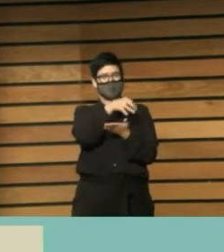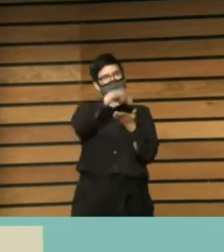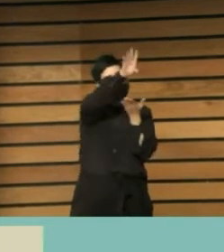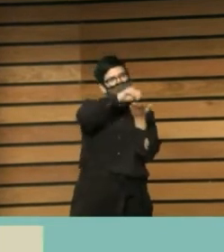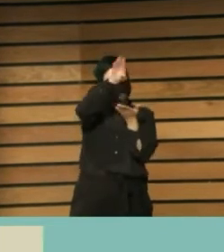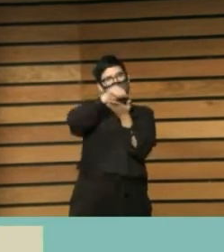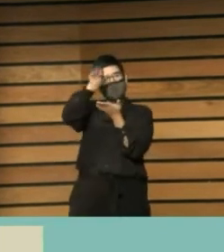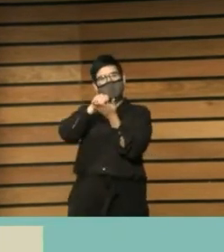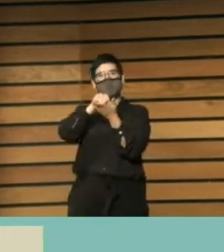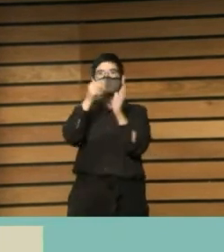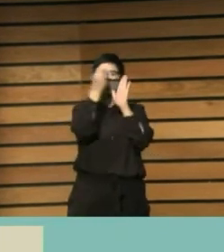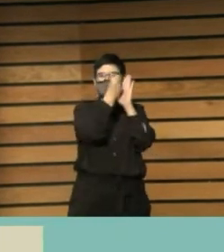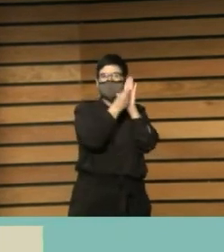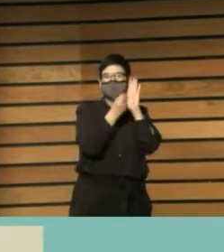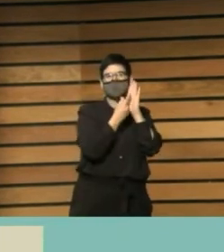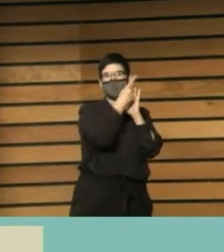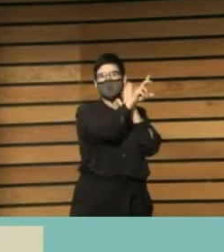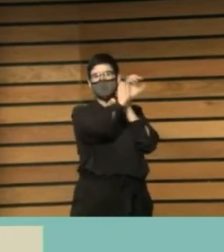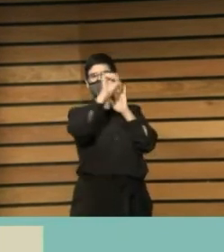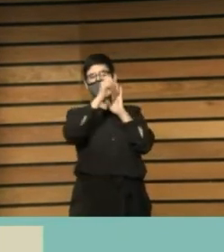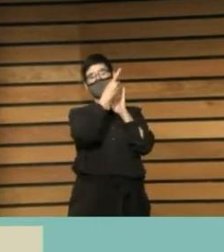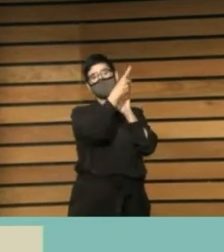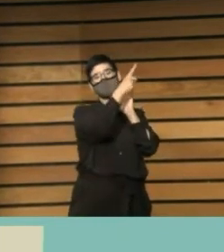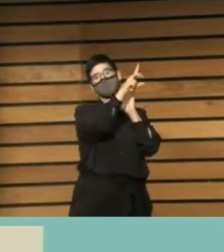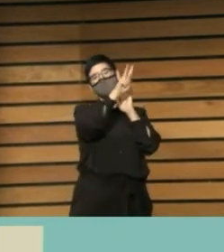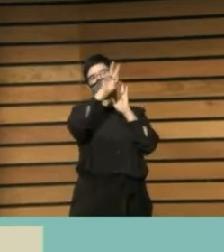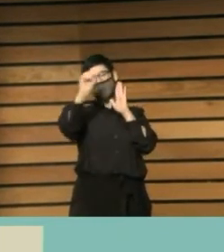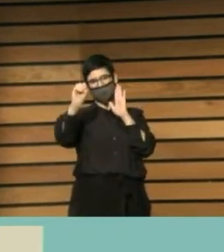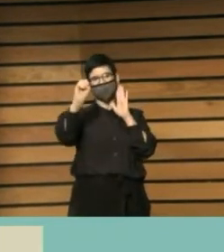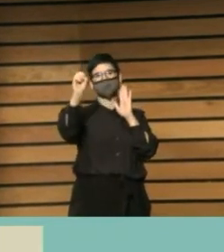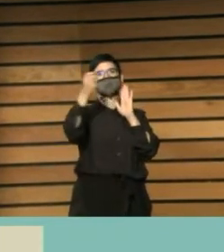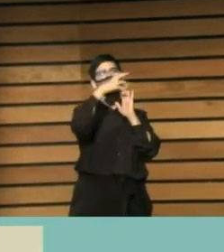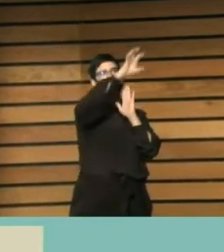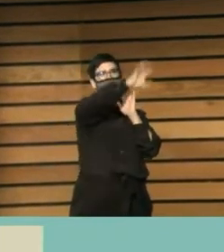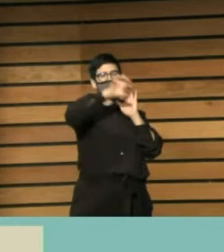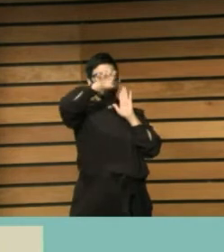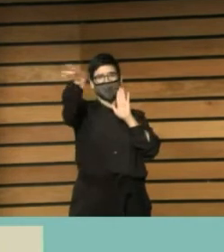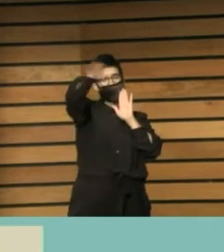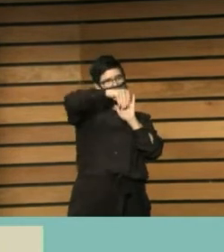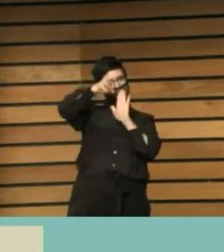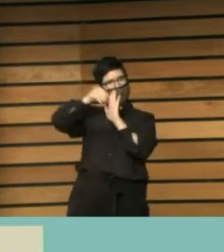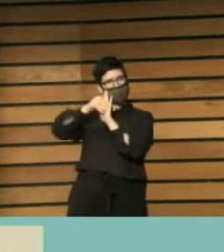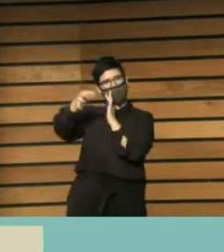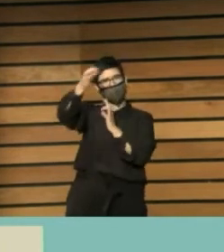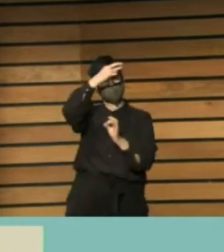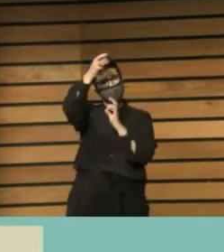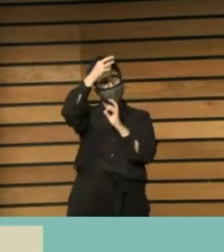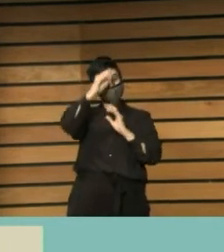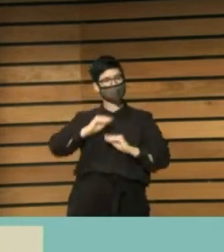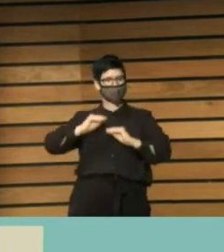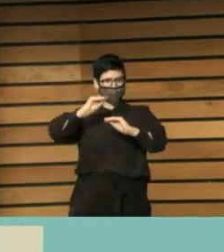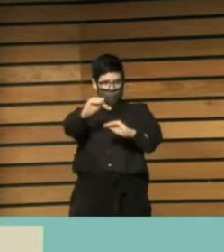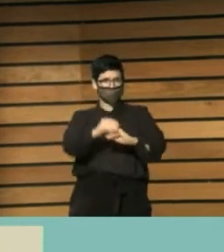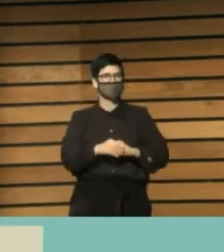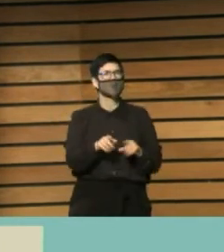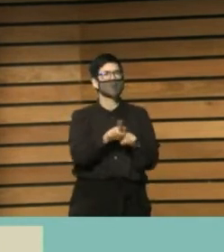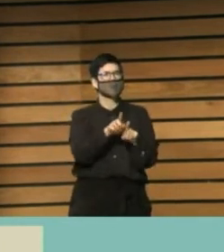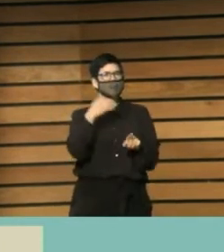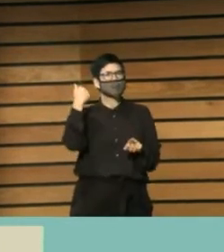de 120 países en estos momentos que han contribuido a volcar sus indicadores, sus datos, existen ya más